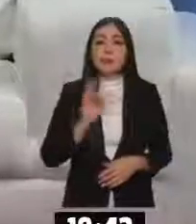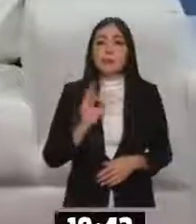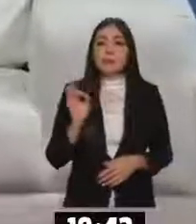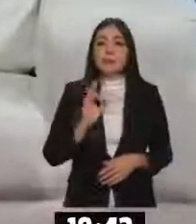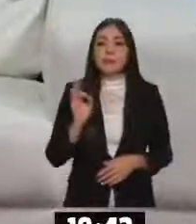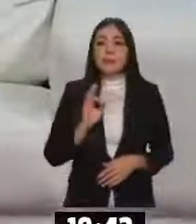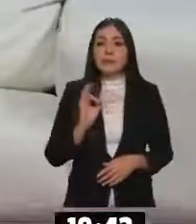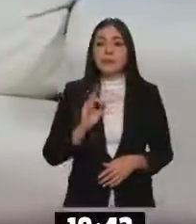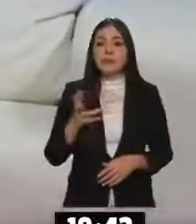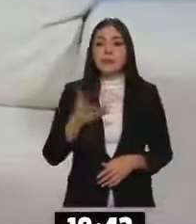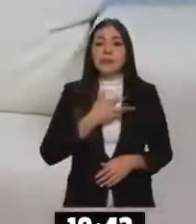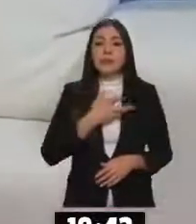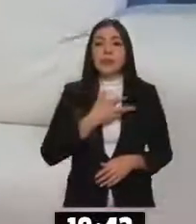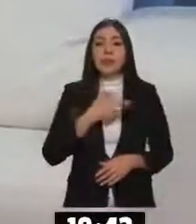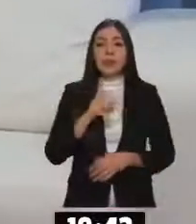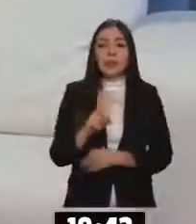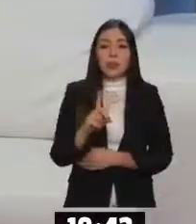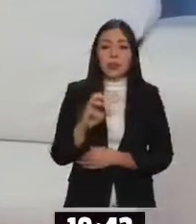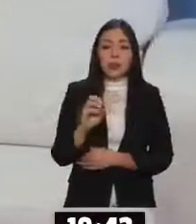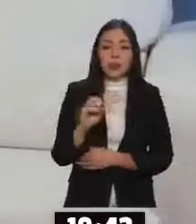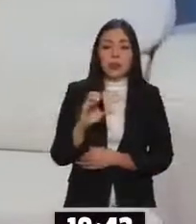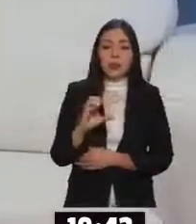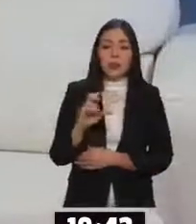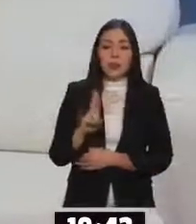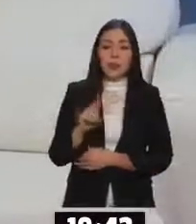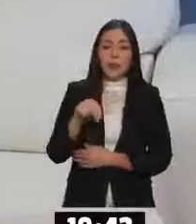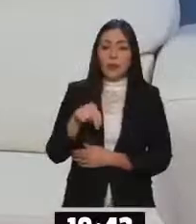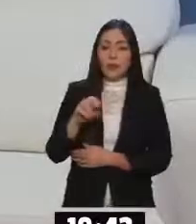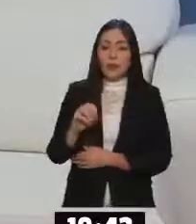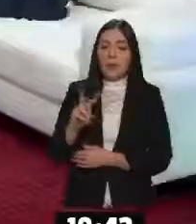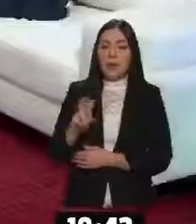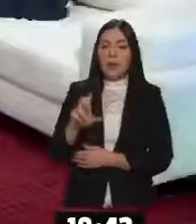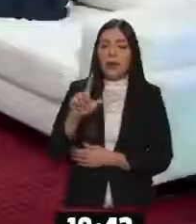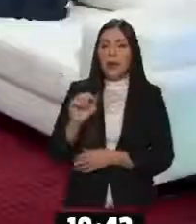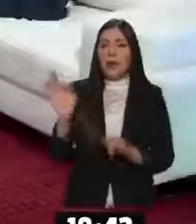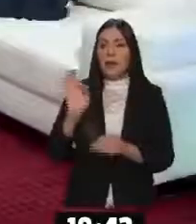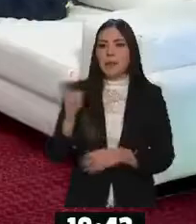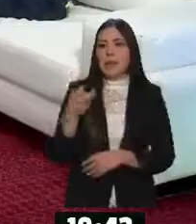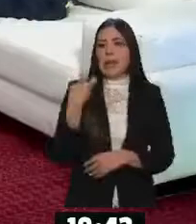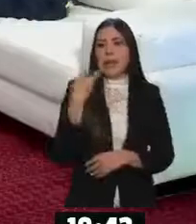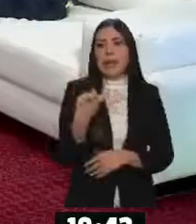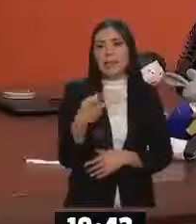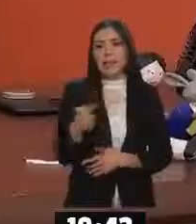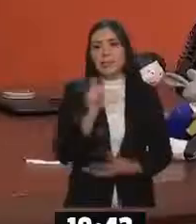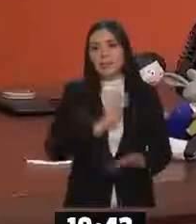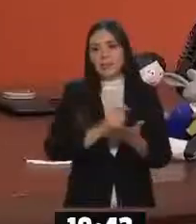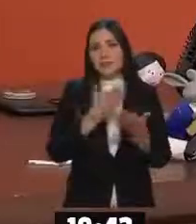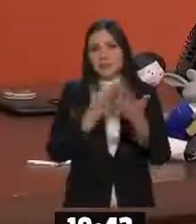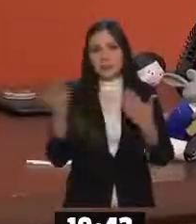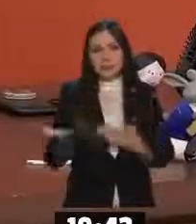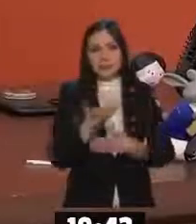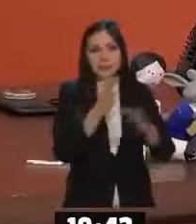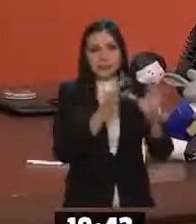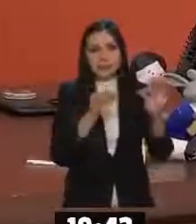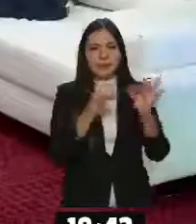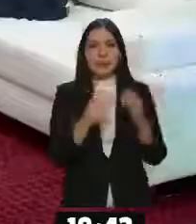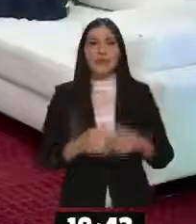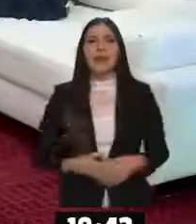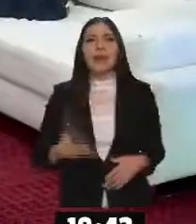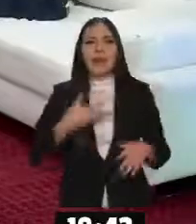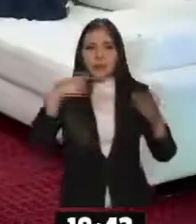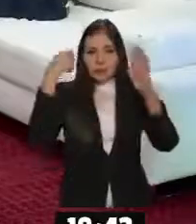la docunovela. Docunovela. Docunovela sería esto. Platíquenle. Hay una serie que se